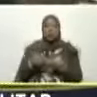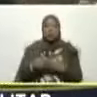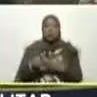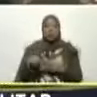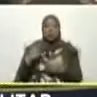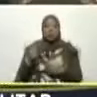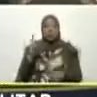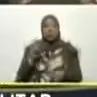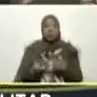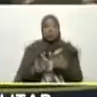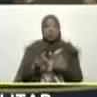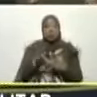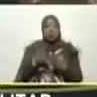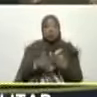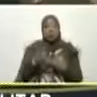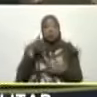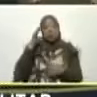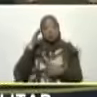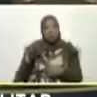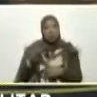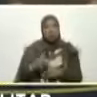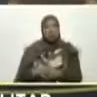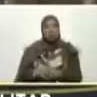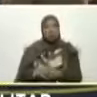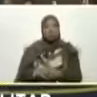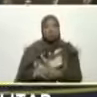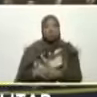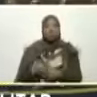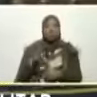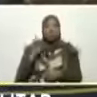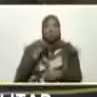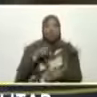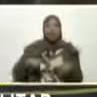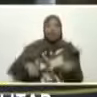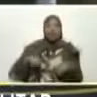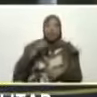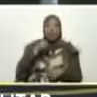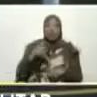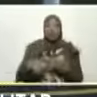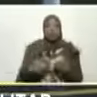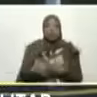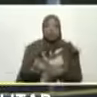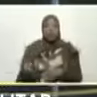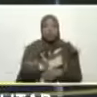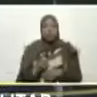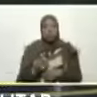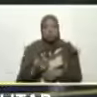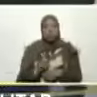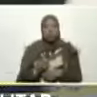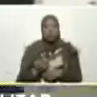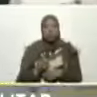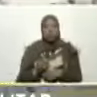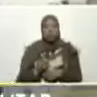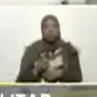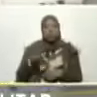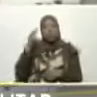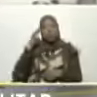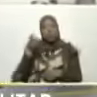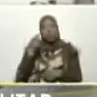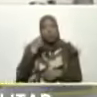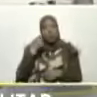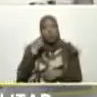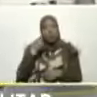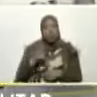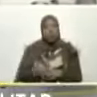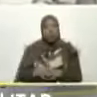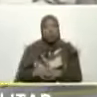de haber recibido los ascensos militares concernientes a lo que es la Guardia de Honor Presidencial y la Dirección General de Contrainteligencia Militar. Podemos observar